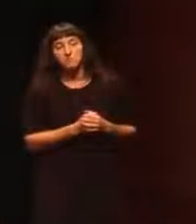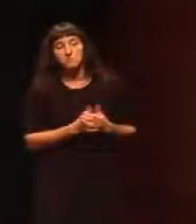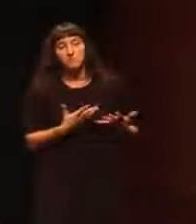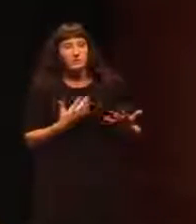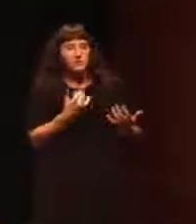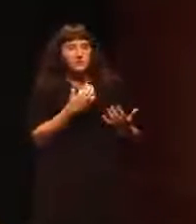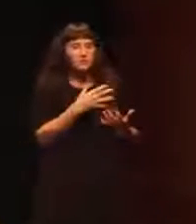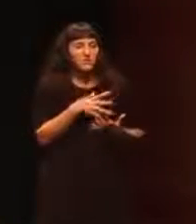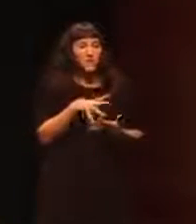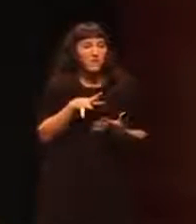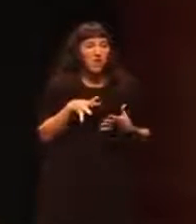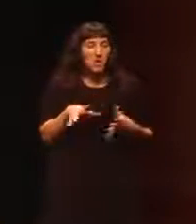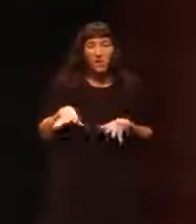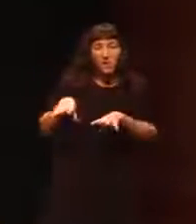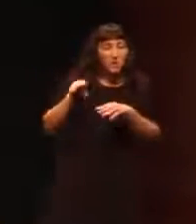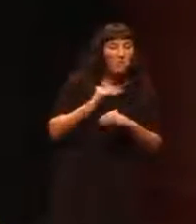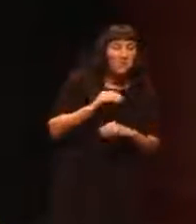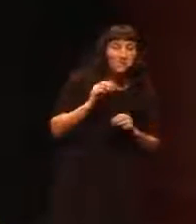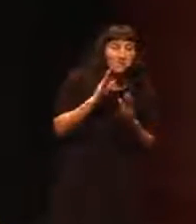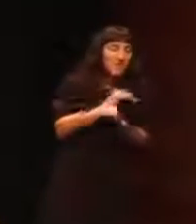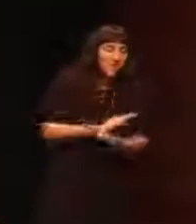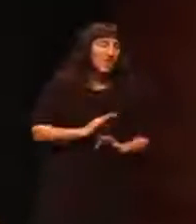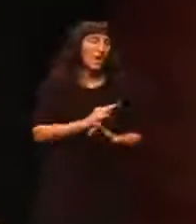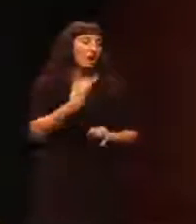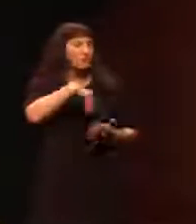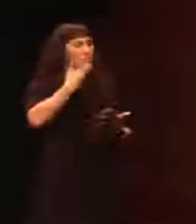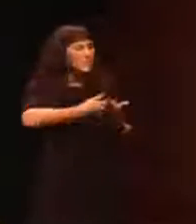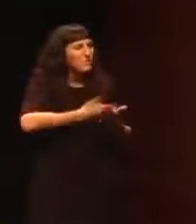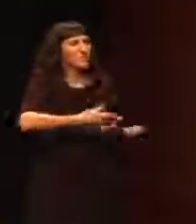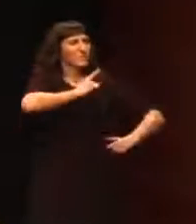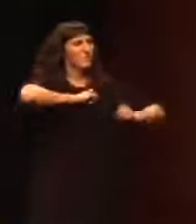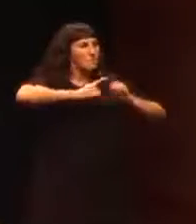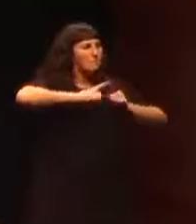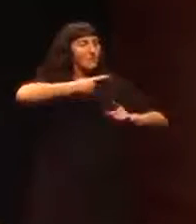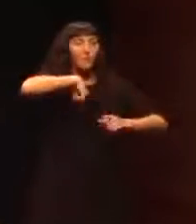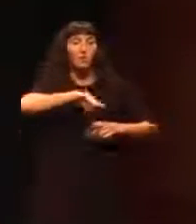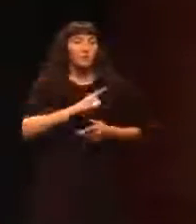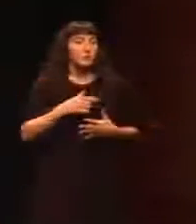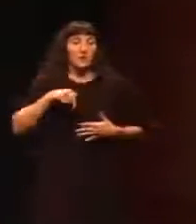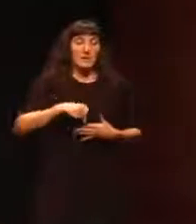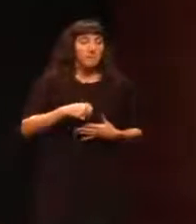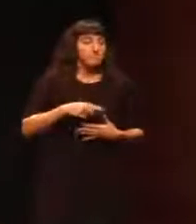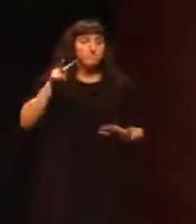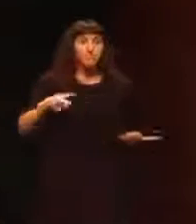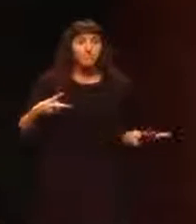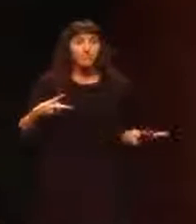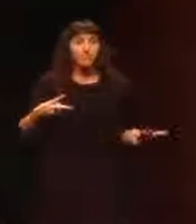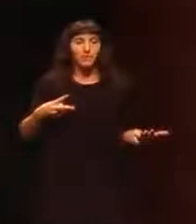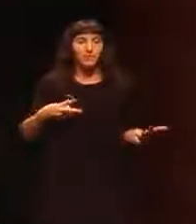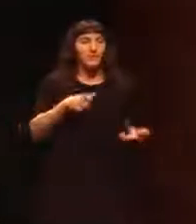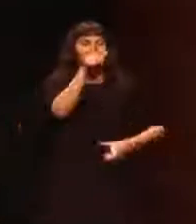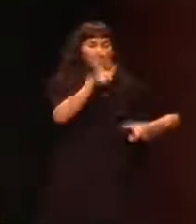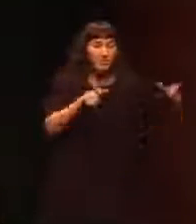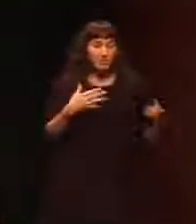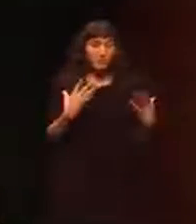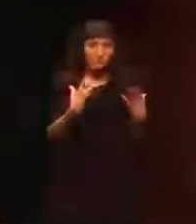tan poco comprensivos ante nuestras exigencias y ante nuestras demandas, a lo mejor no estaríamos aquí. Ha habido mucha